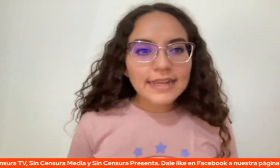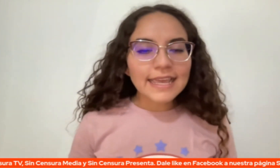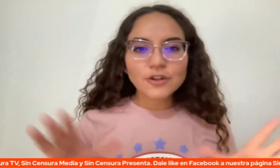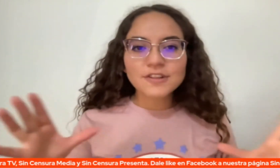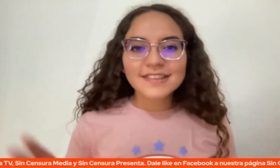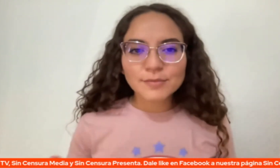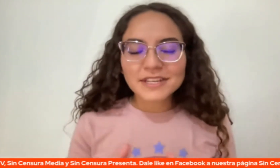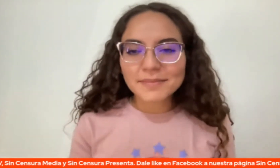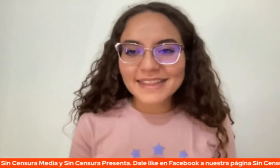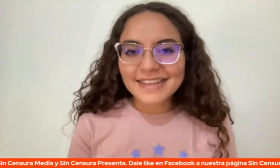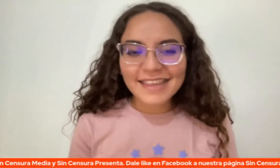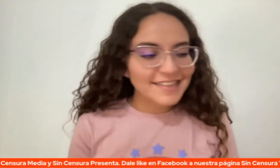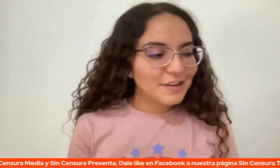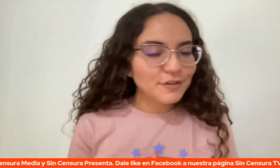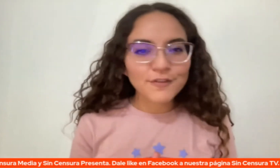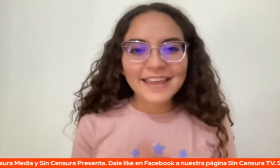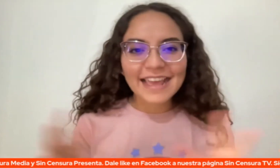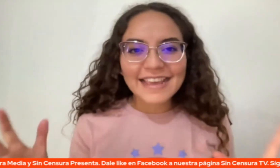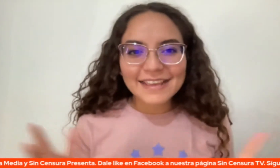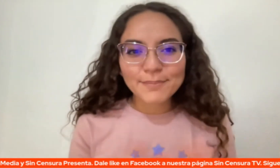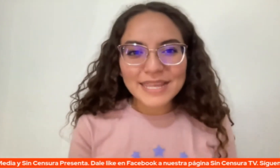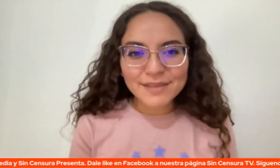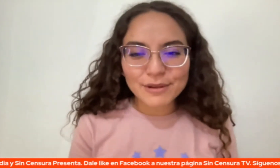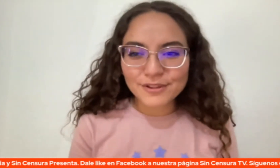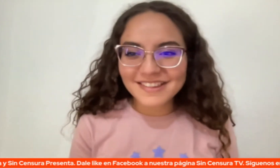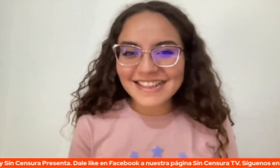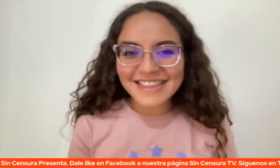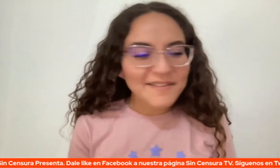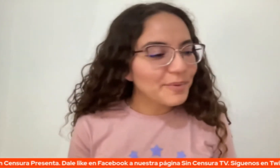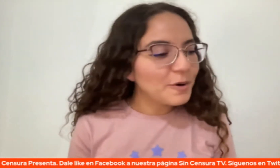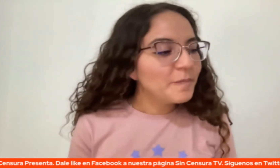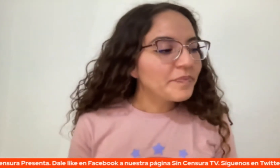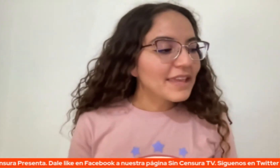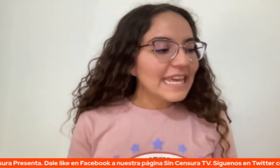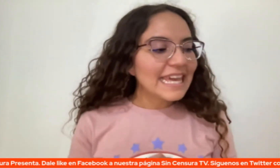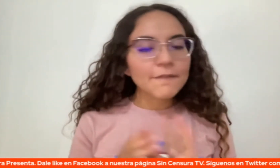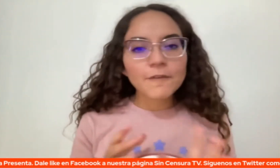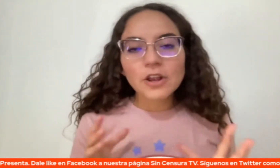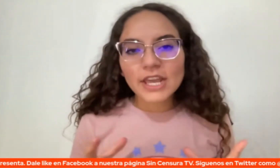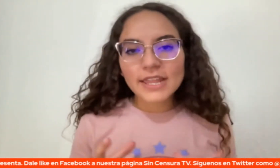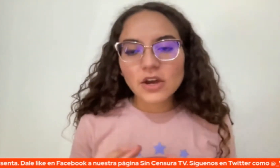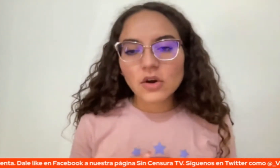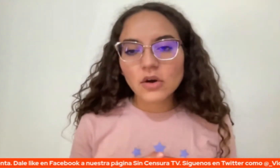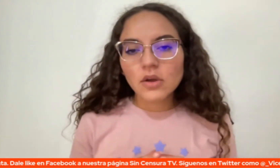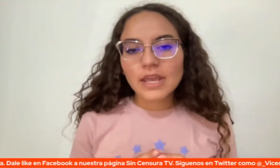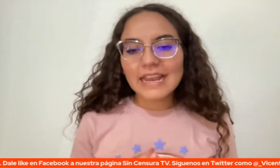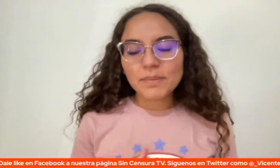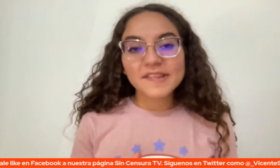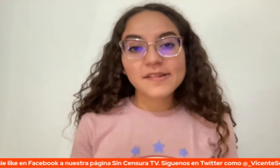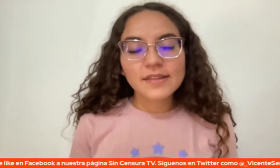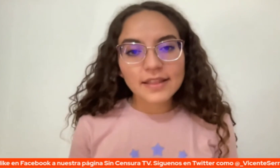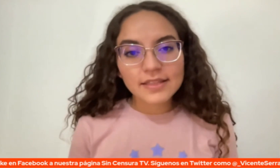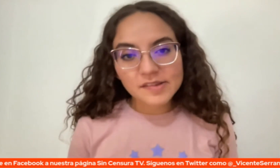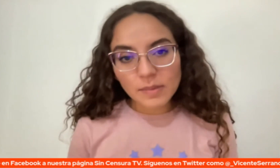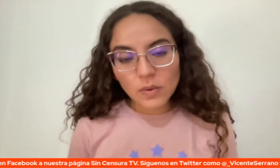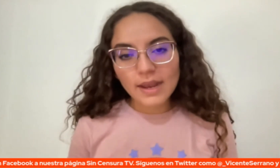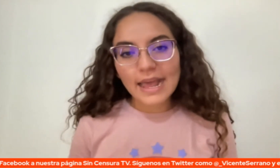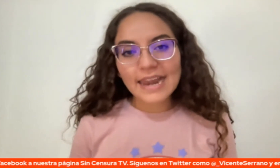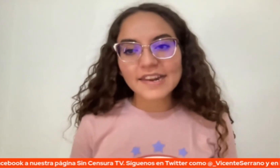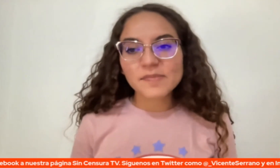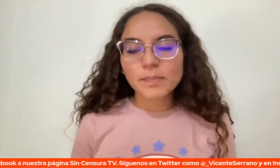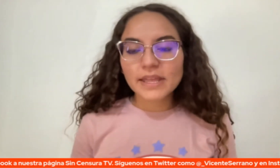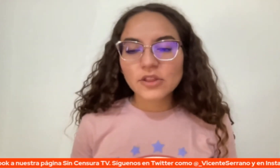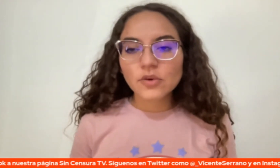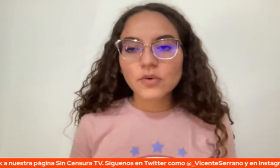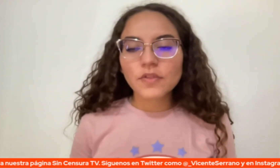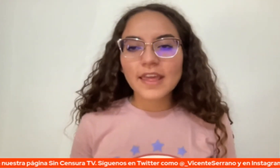a ver, que ya nos entramos en materia, ya se nos fue ahí 20 minutos del tiempo. ¿Qué fue lo que dijo el presidente Andrés Manuel